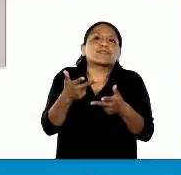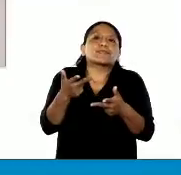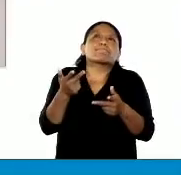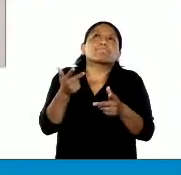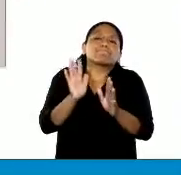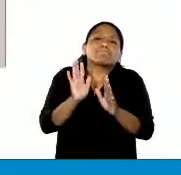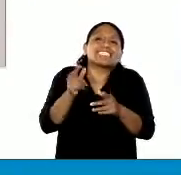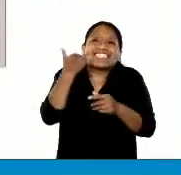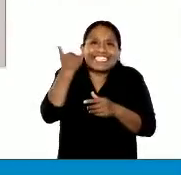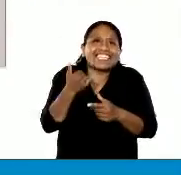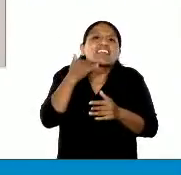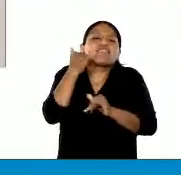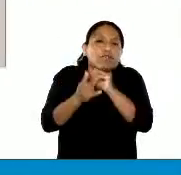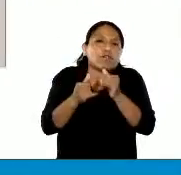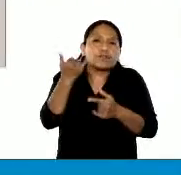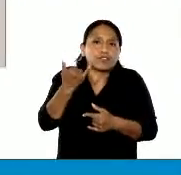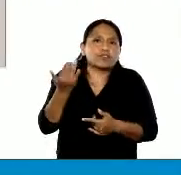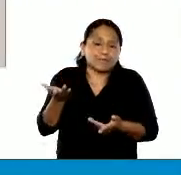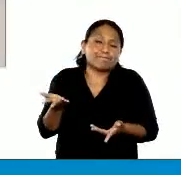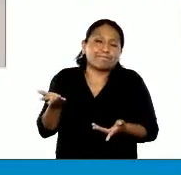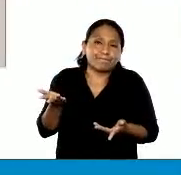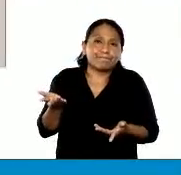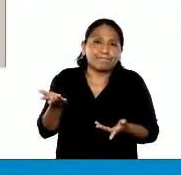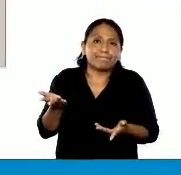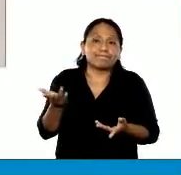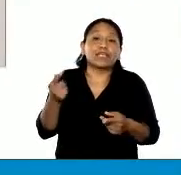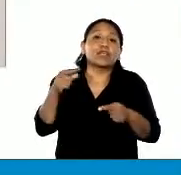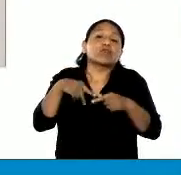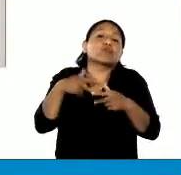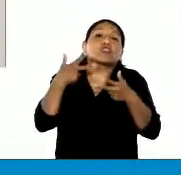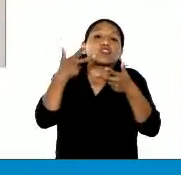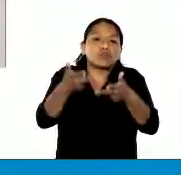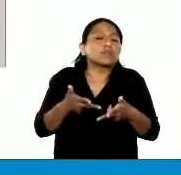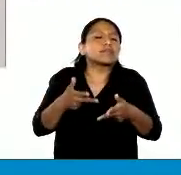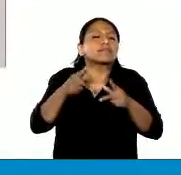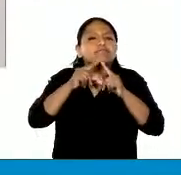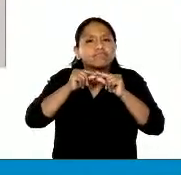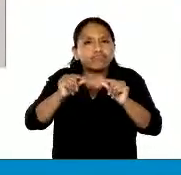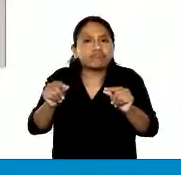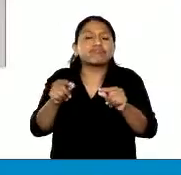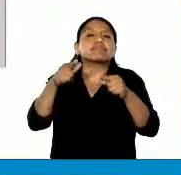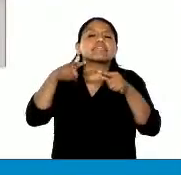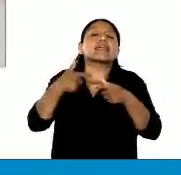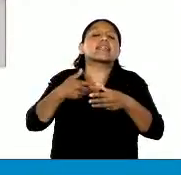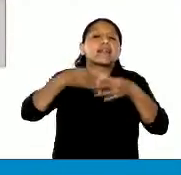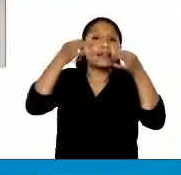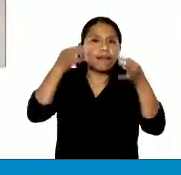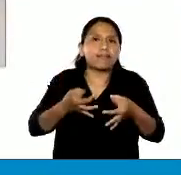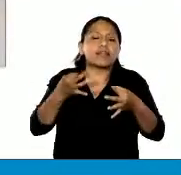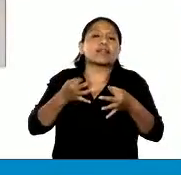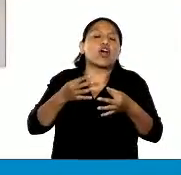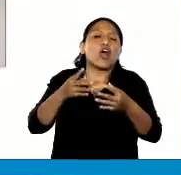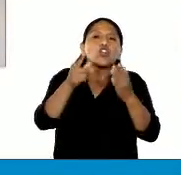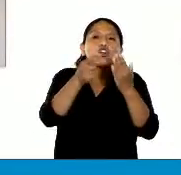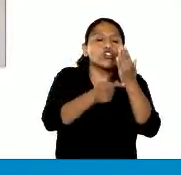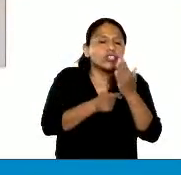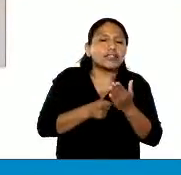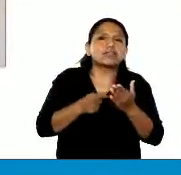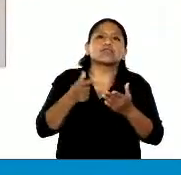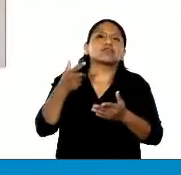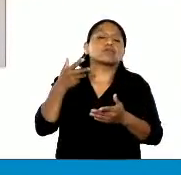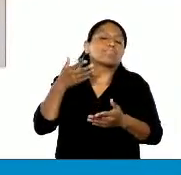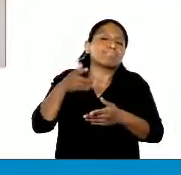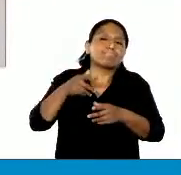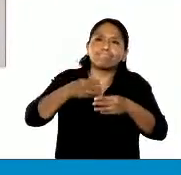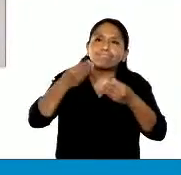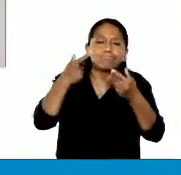esa información. Por eso, inclusive, como siempre, seguimos reclamando que se abran de una vez por todas todos los archivos de la represión,